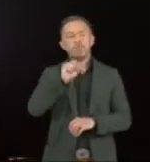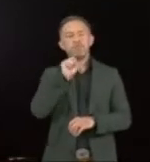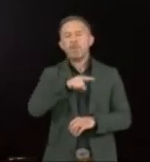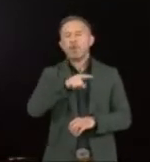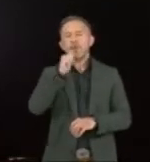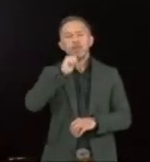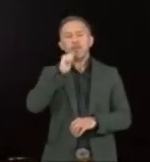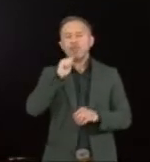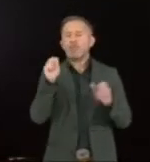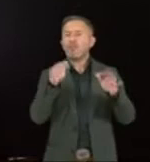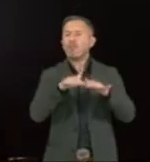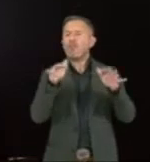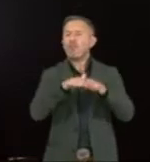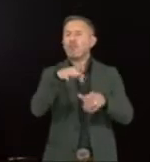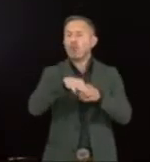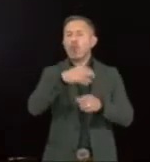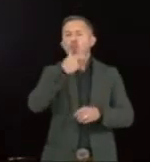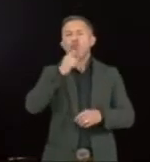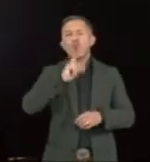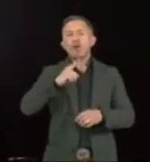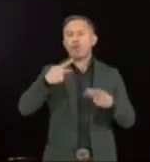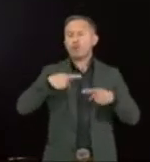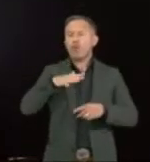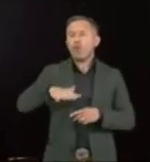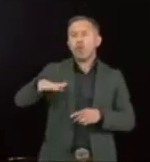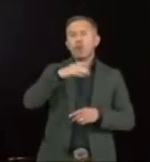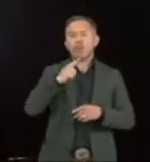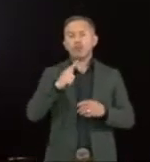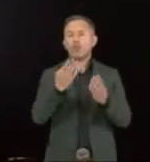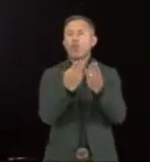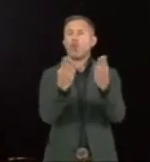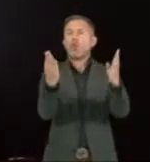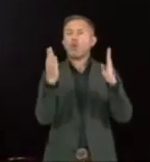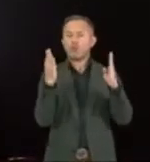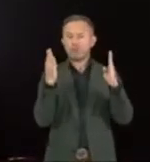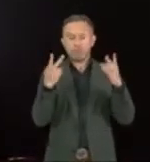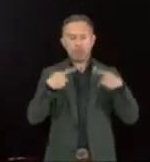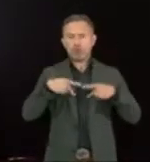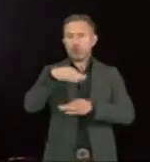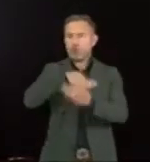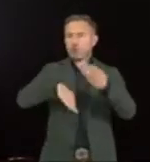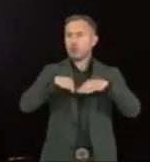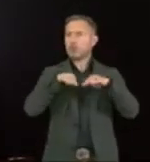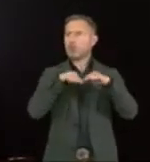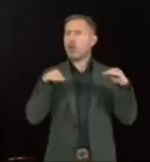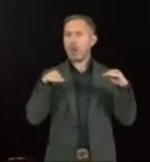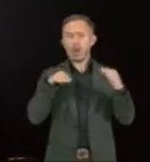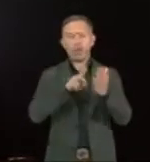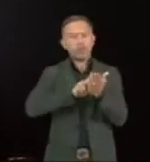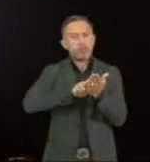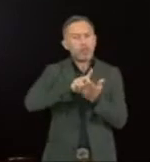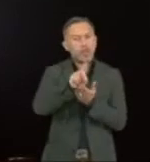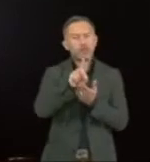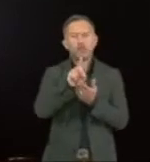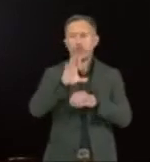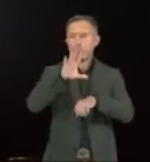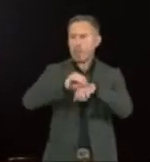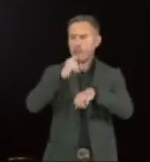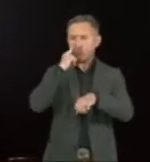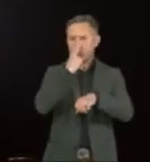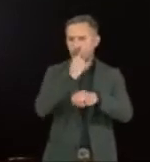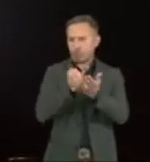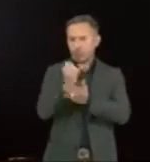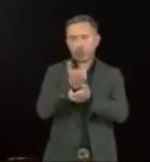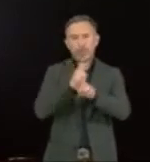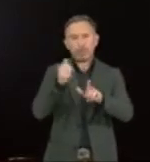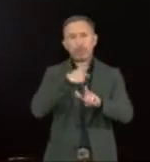ciudadanas y los ciudadanos volvimos a ser iguales ante las urnas en derechos en libertades y en la capacidad de incidir políticamente en el